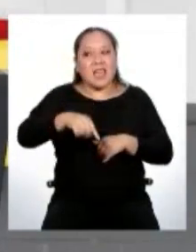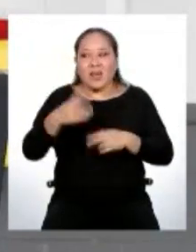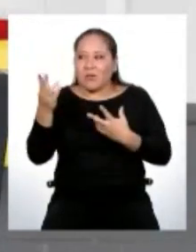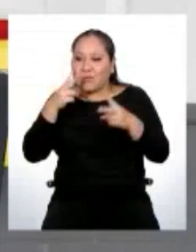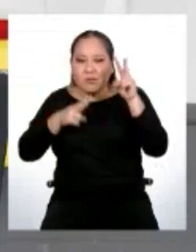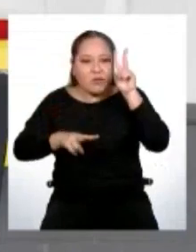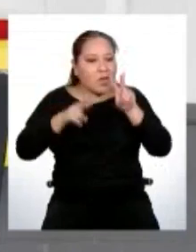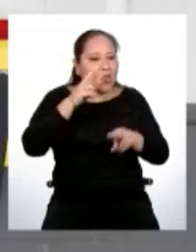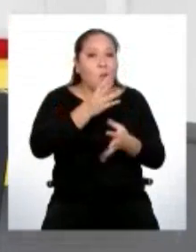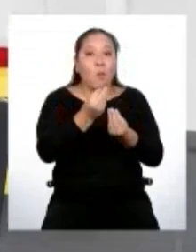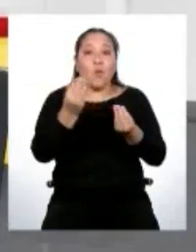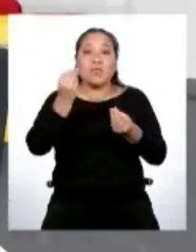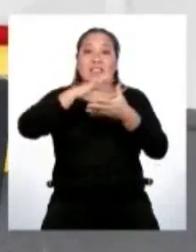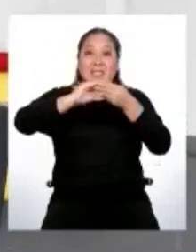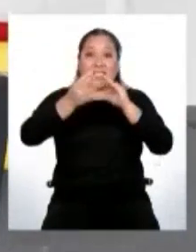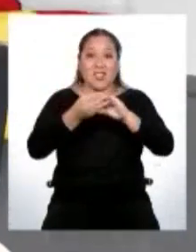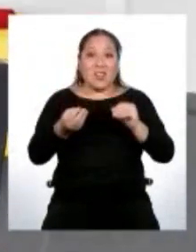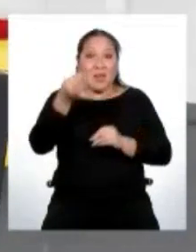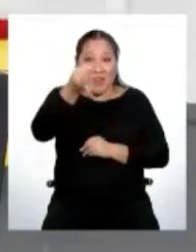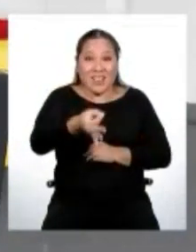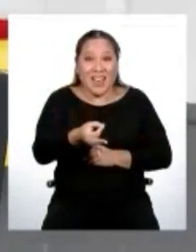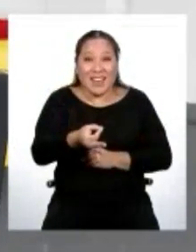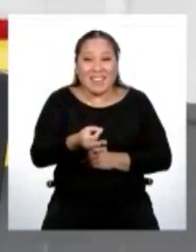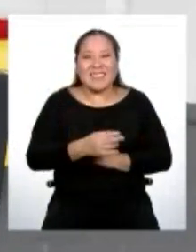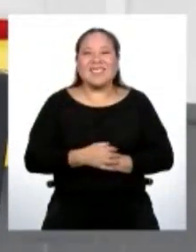o no, chicos?